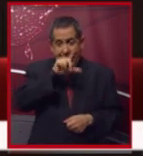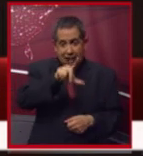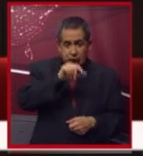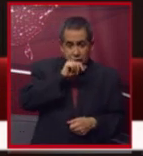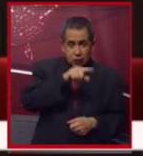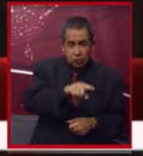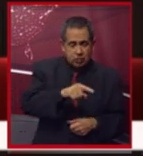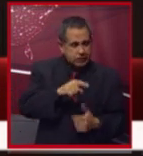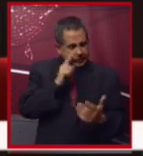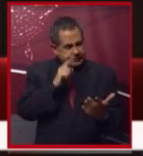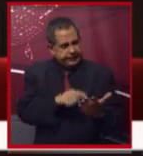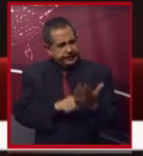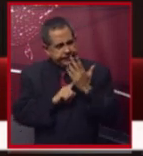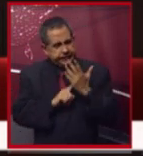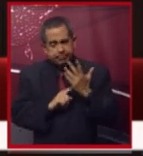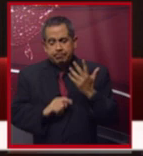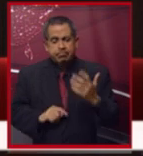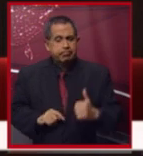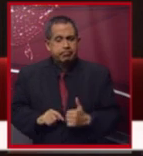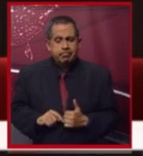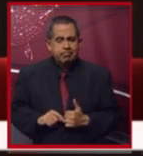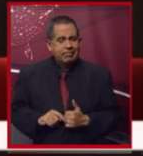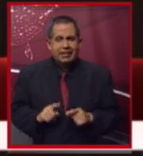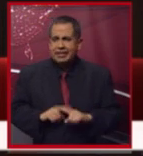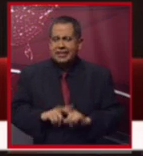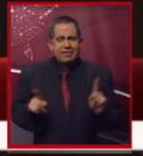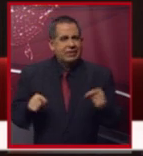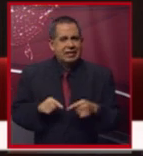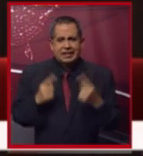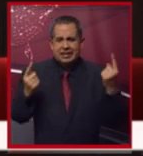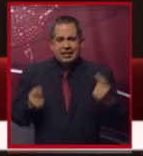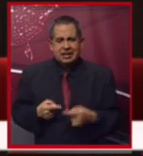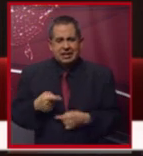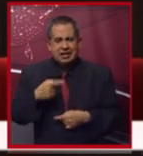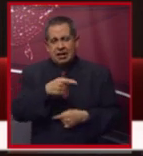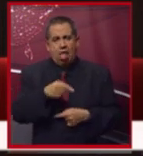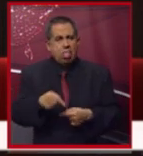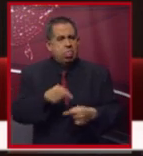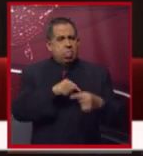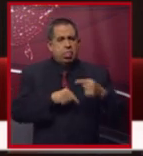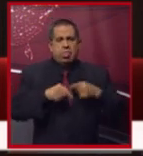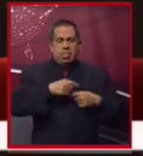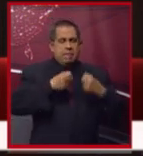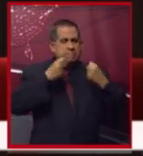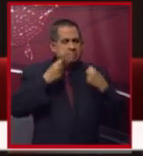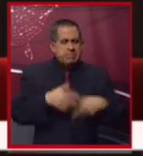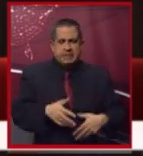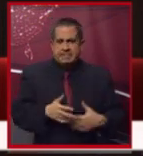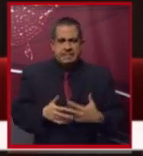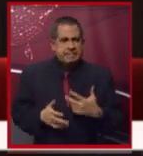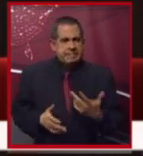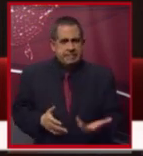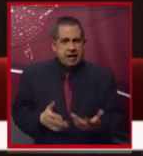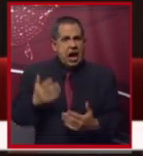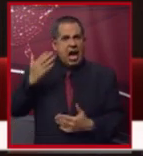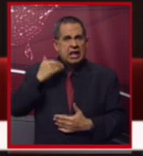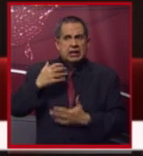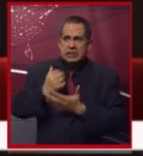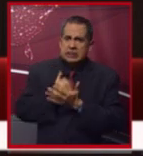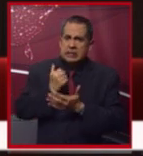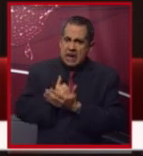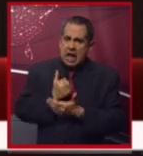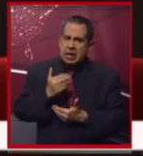Jalisco muestra precisamente todo lo contrario. Es un retroceso total a toda